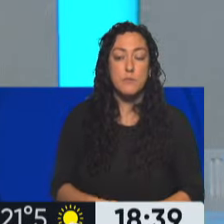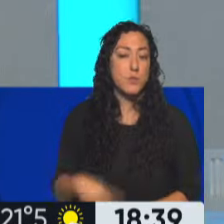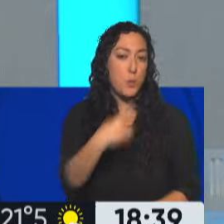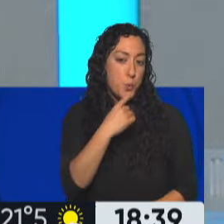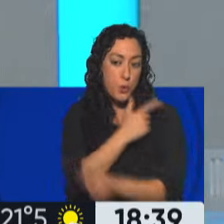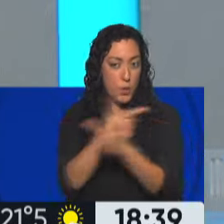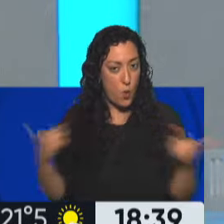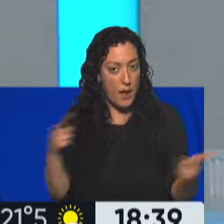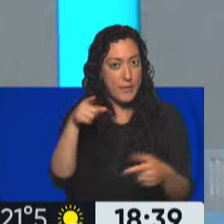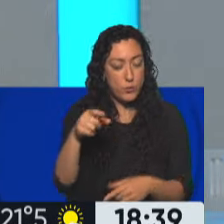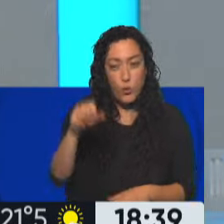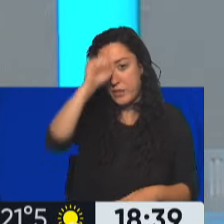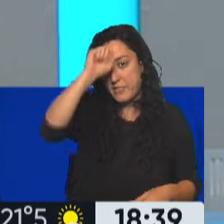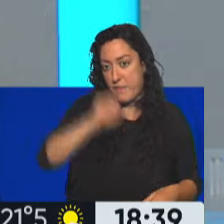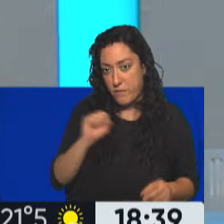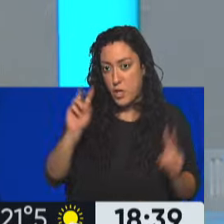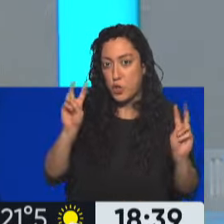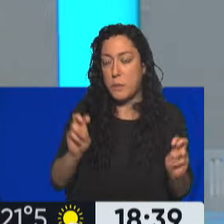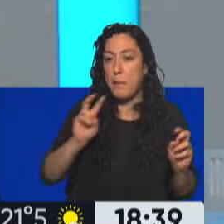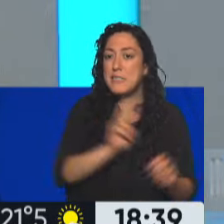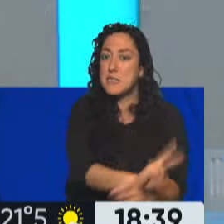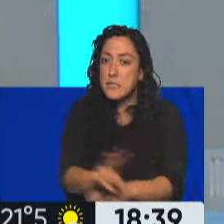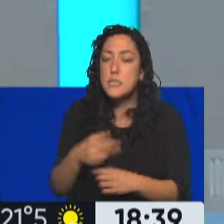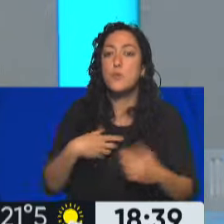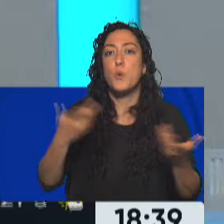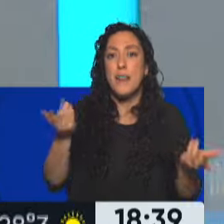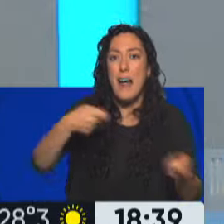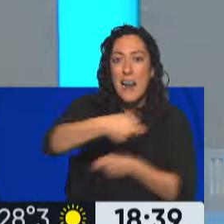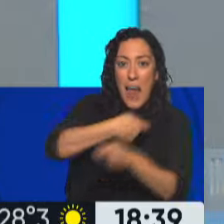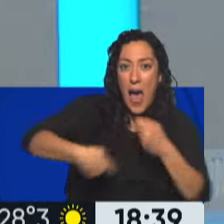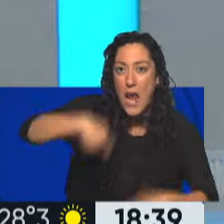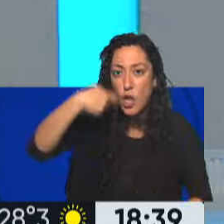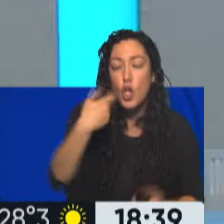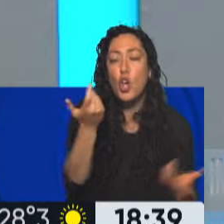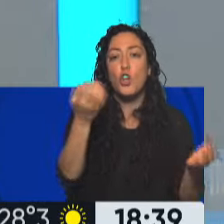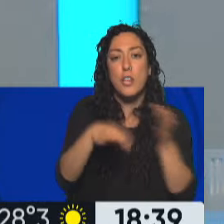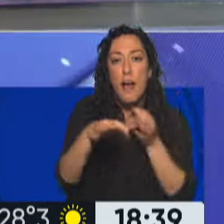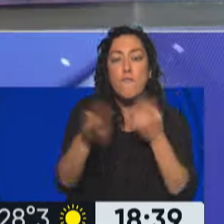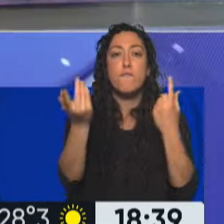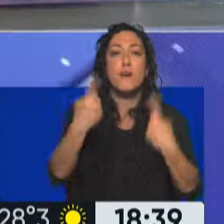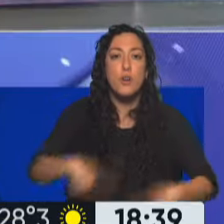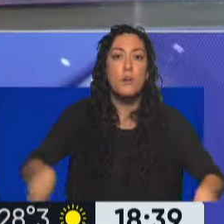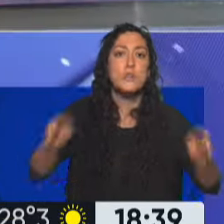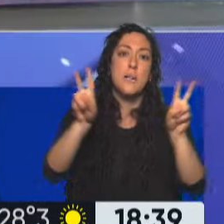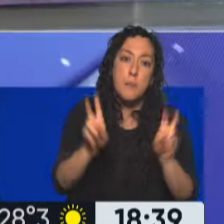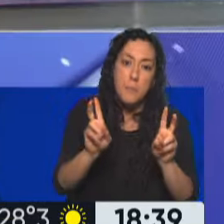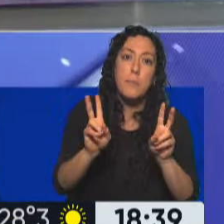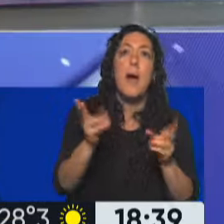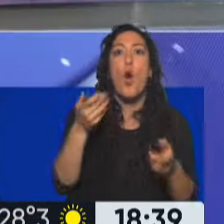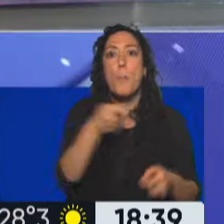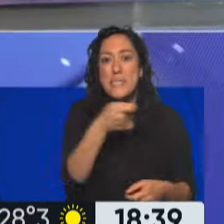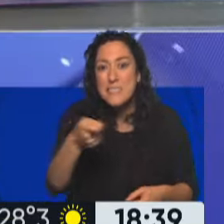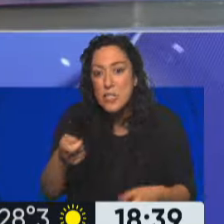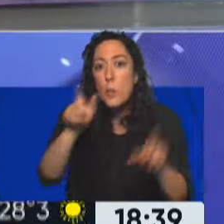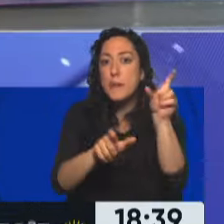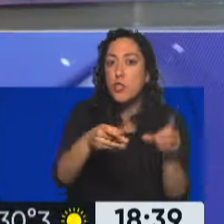es uno de los desafíos, sí, claro. El tema en materia de seguridad, de narcotráfico, de los miles de homicidios y de